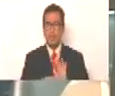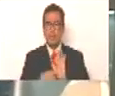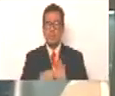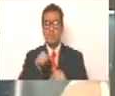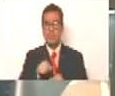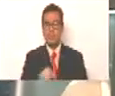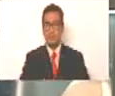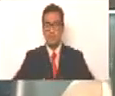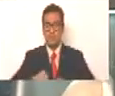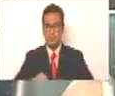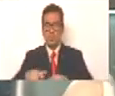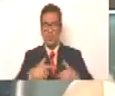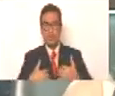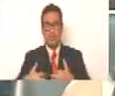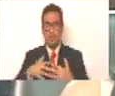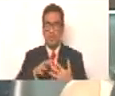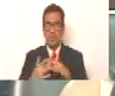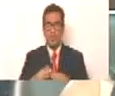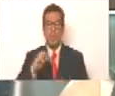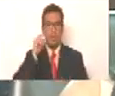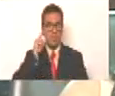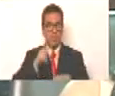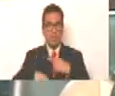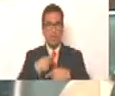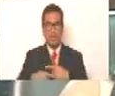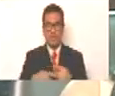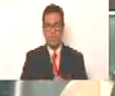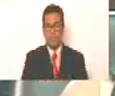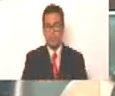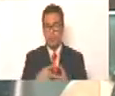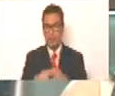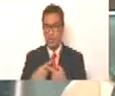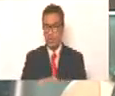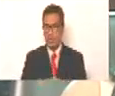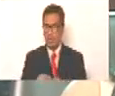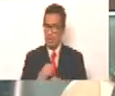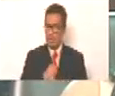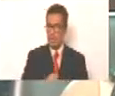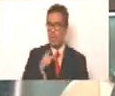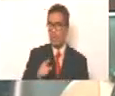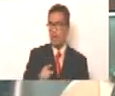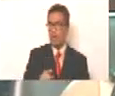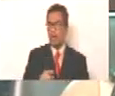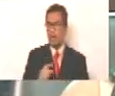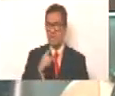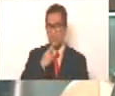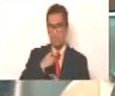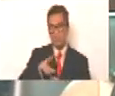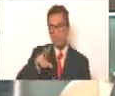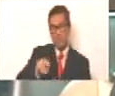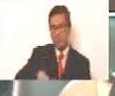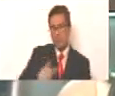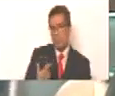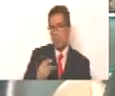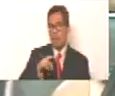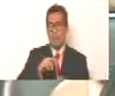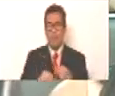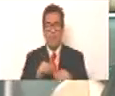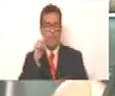luchas comunitarias, ha rebasado y cubierto cualquier expectativa de quienes la han subestimado como género que